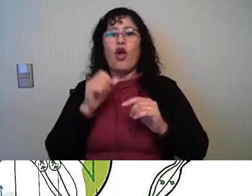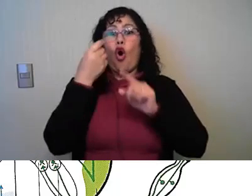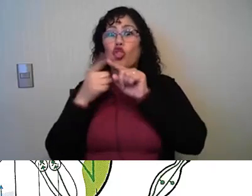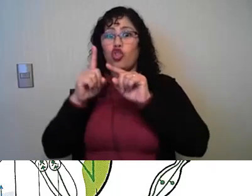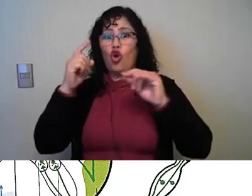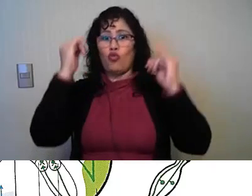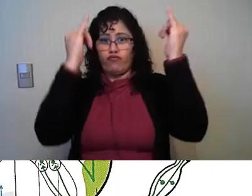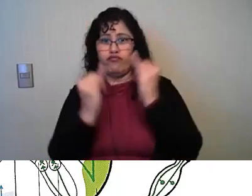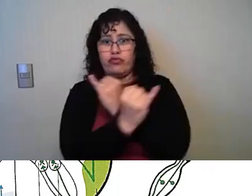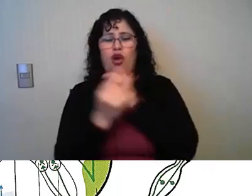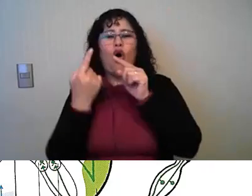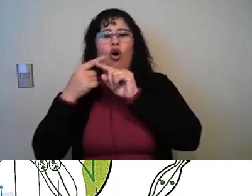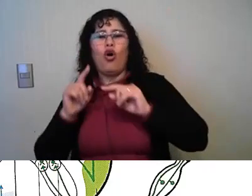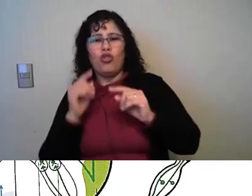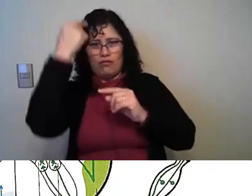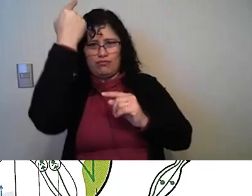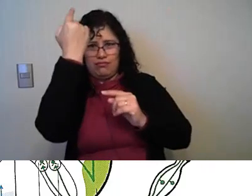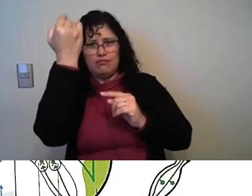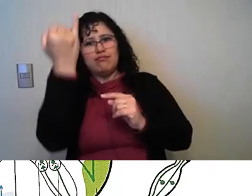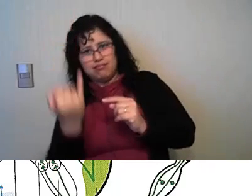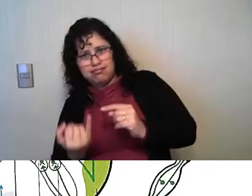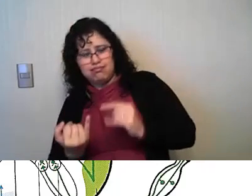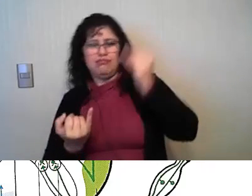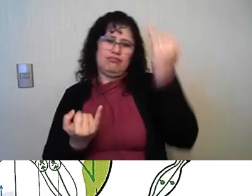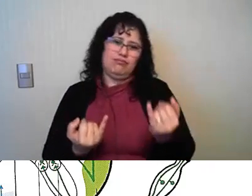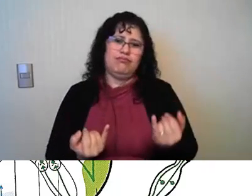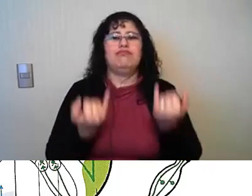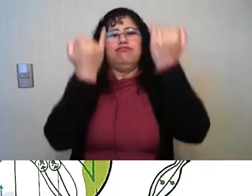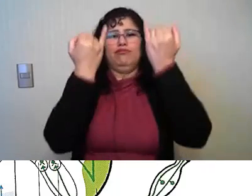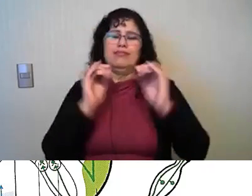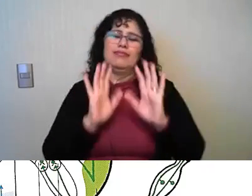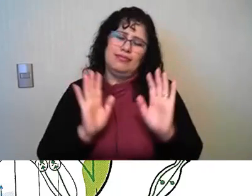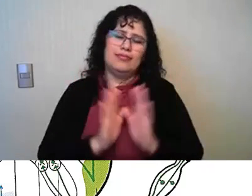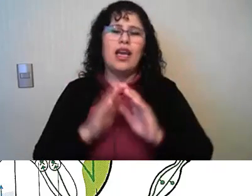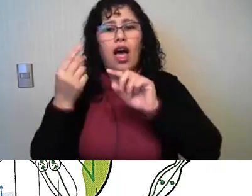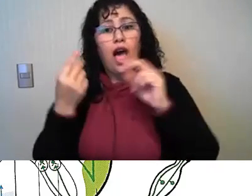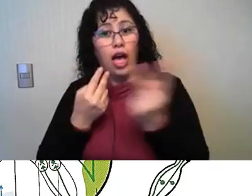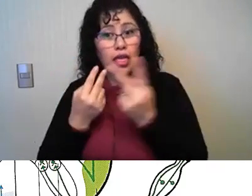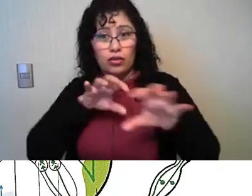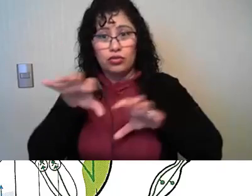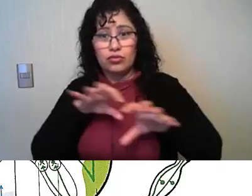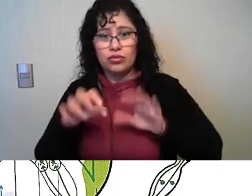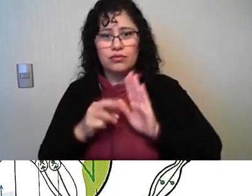de la médula espinal, que es el anterior. Bueno, estos dos elementos están representados con estas